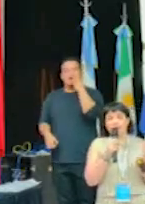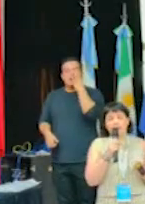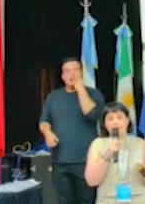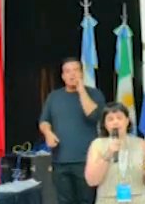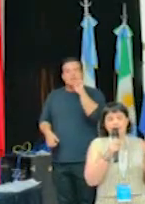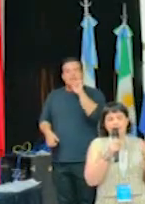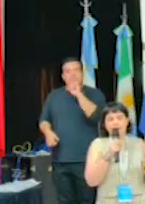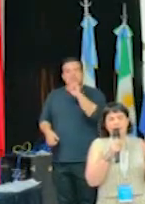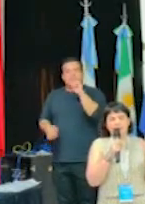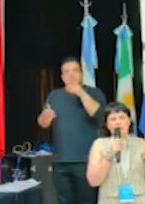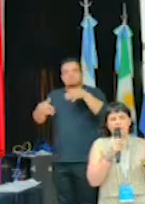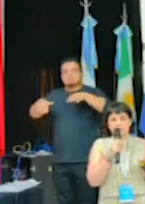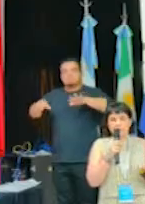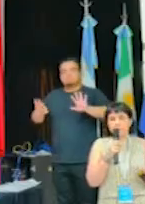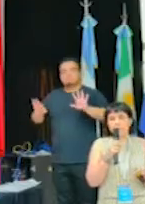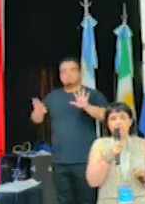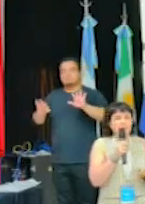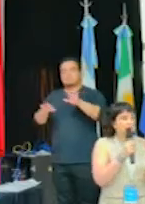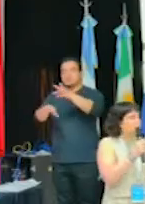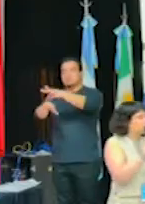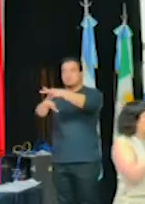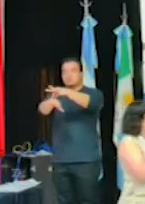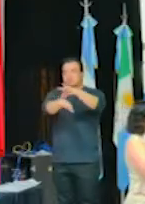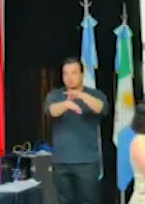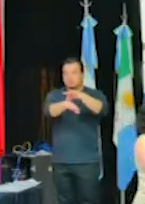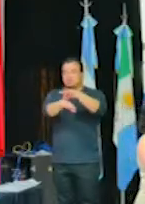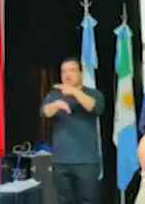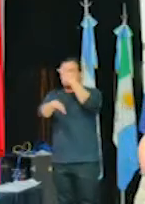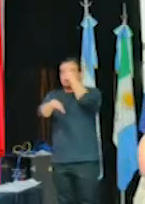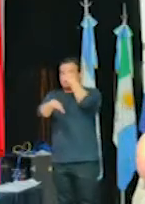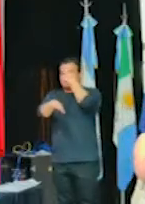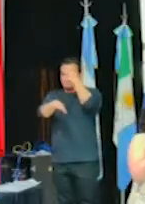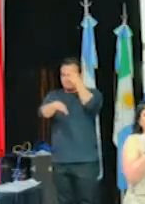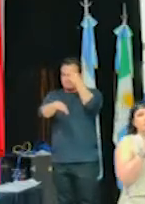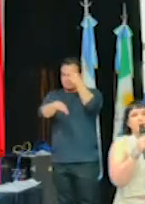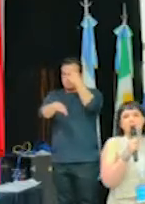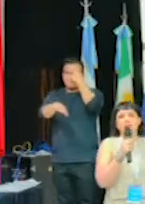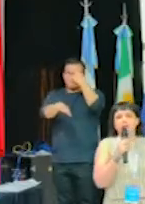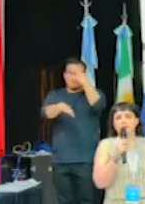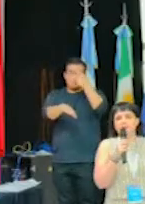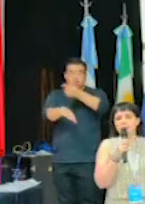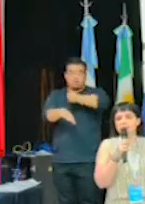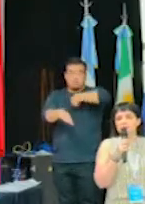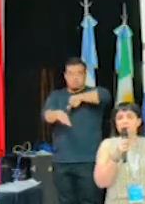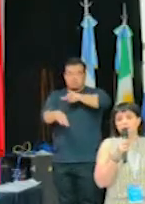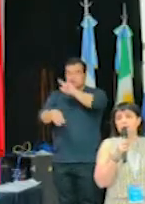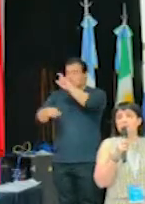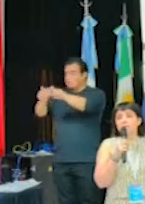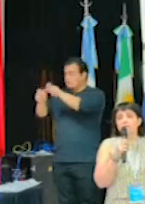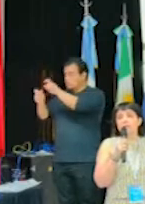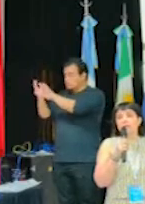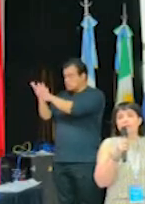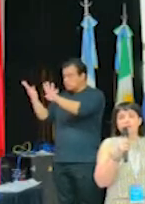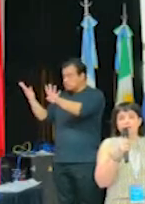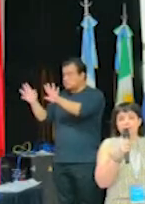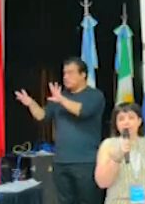a médicos y enfermeros fundamentalmente, nosotros no podemos elegir la cantidad de pacientes que atendemos. Nosotros tenemos